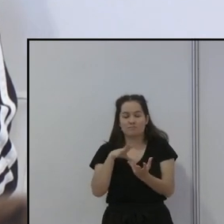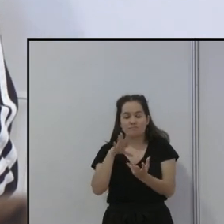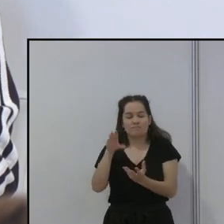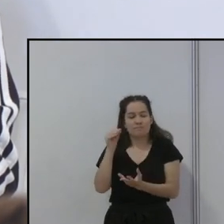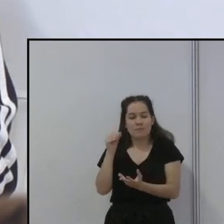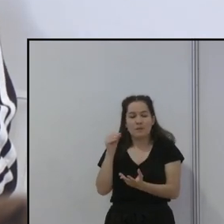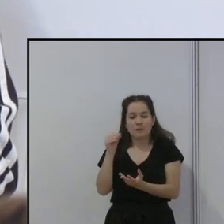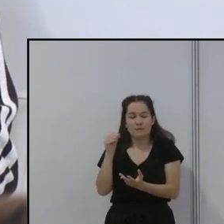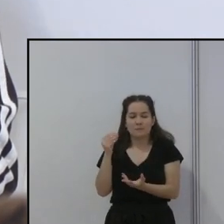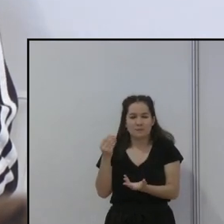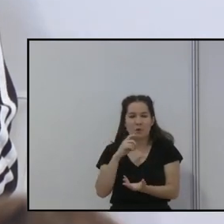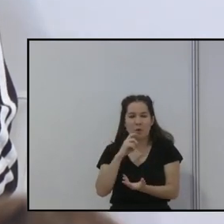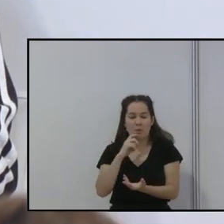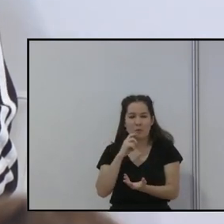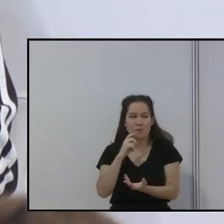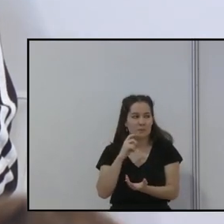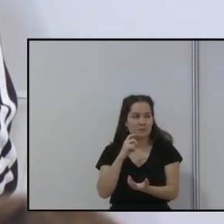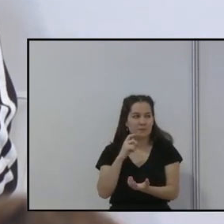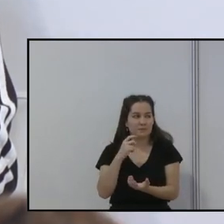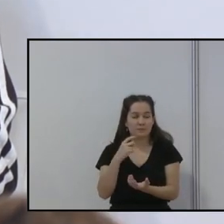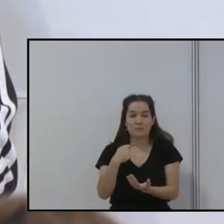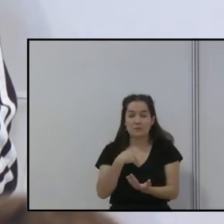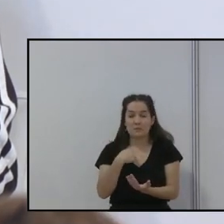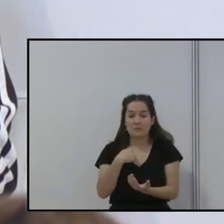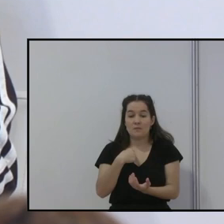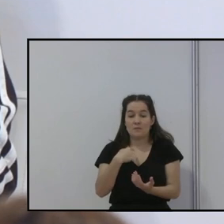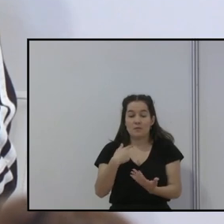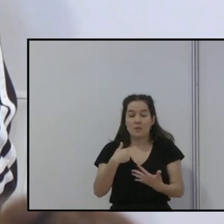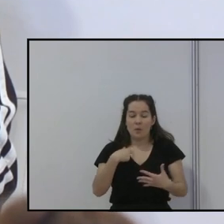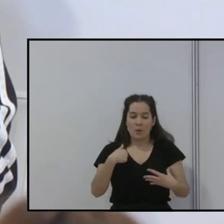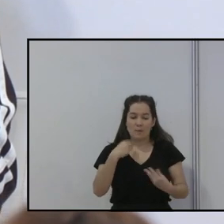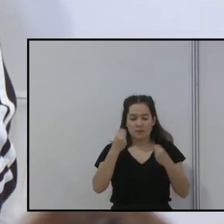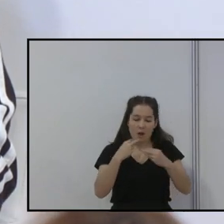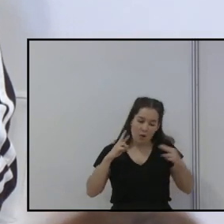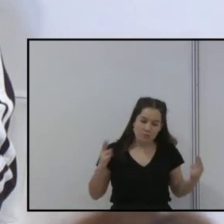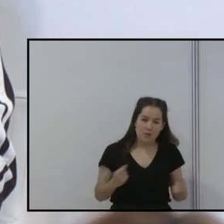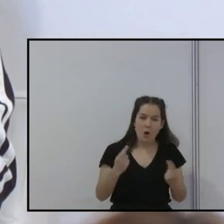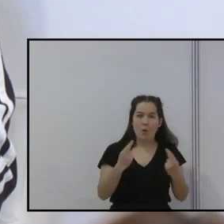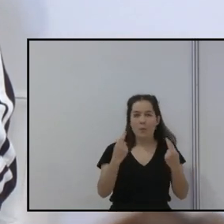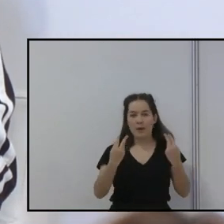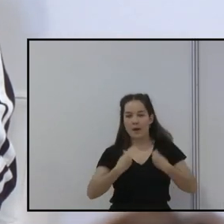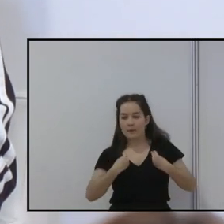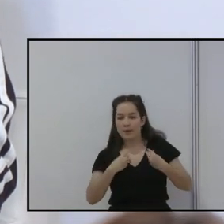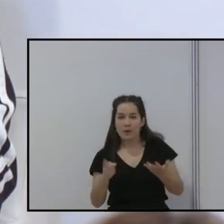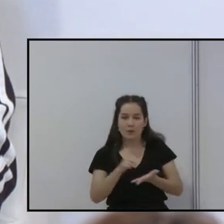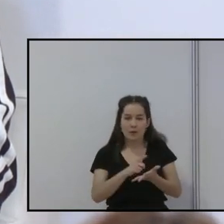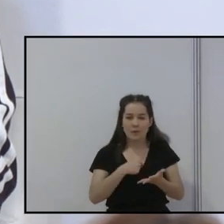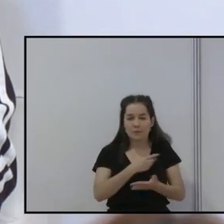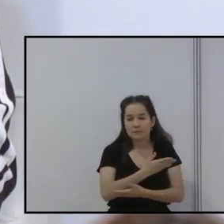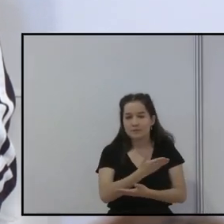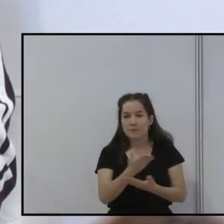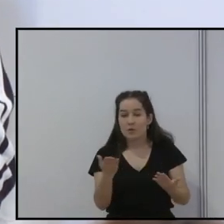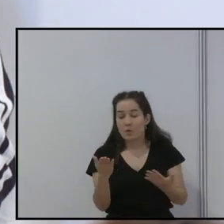generándote la mayor parte del tiempo la sensación de que debes recuperarte y estar bien cuanto antes, porque para ellos, como tú ya no estás